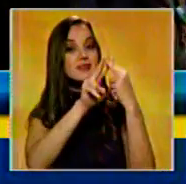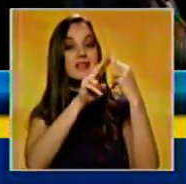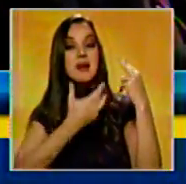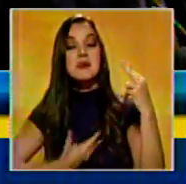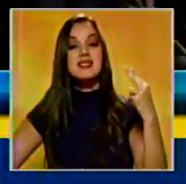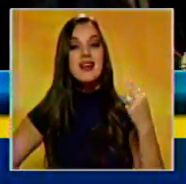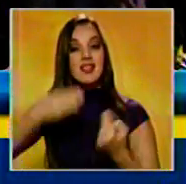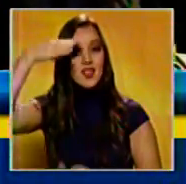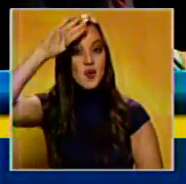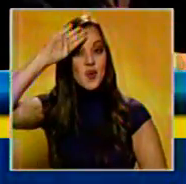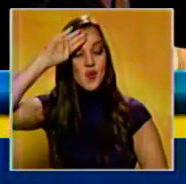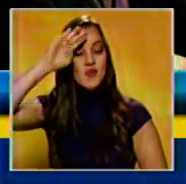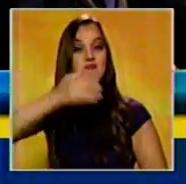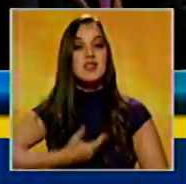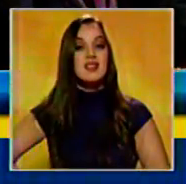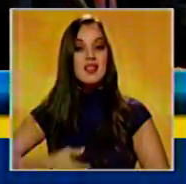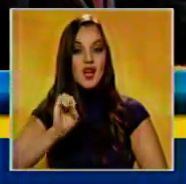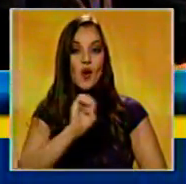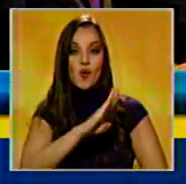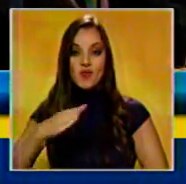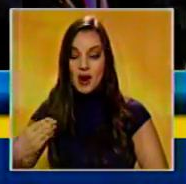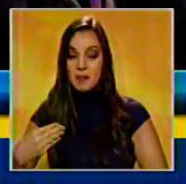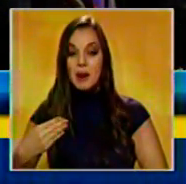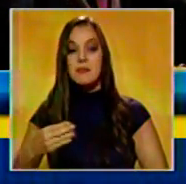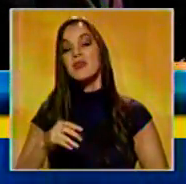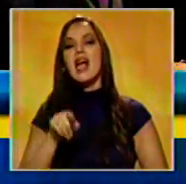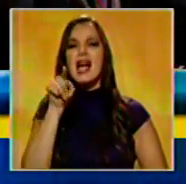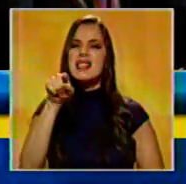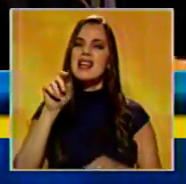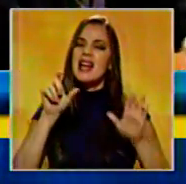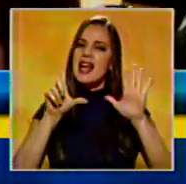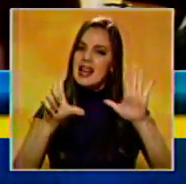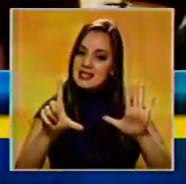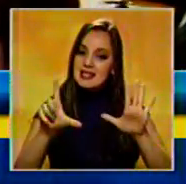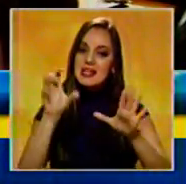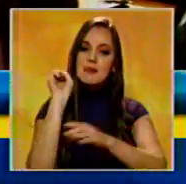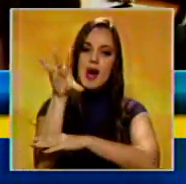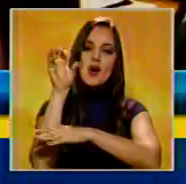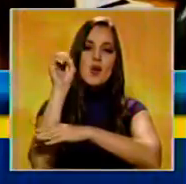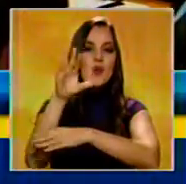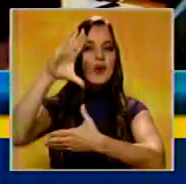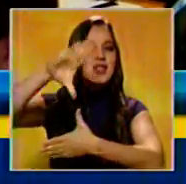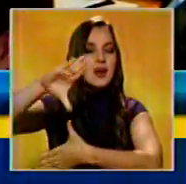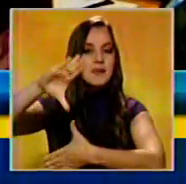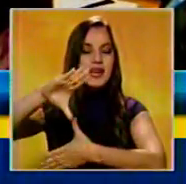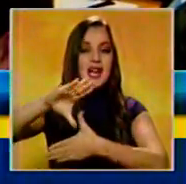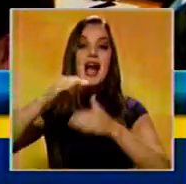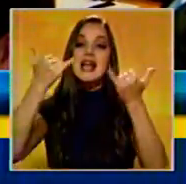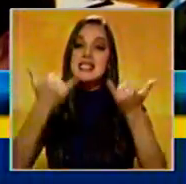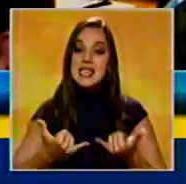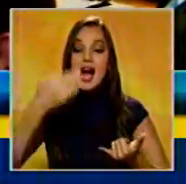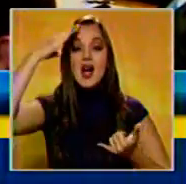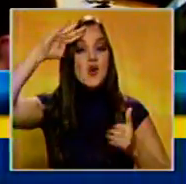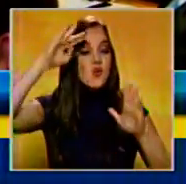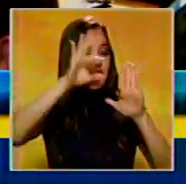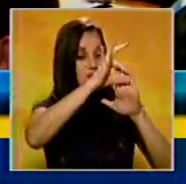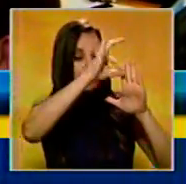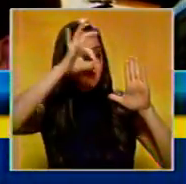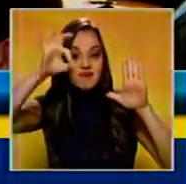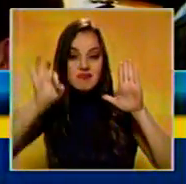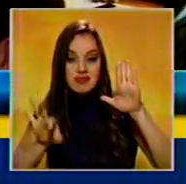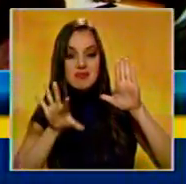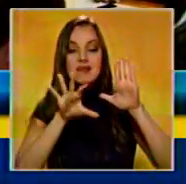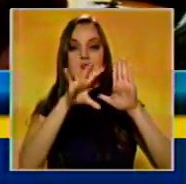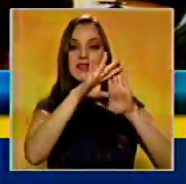presidente cubano Raúl Castro en el marco de la séptima cumbre de las Américas. La salida de Cuba de la lista es una de las condiciones en las que